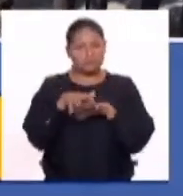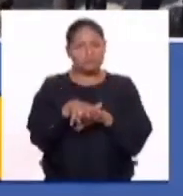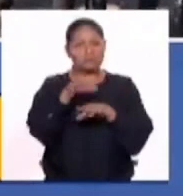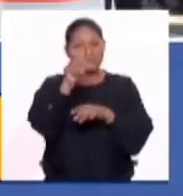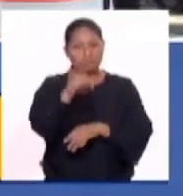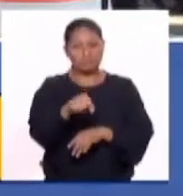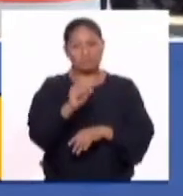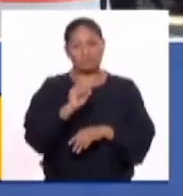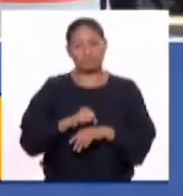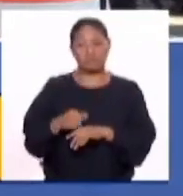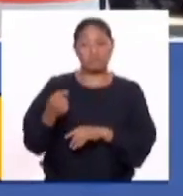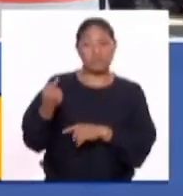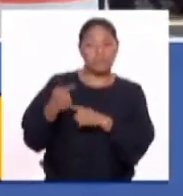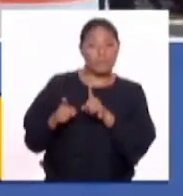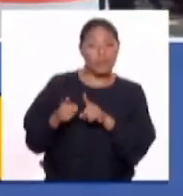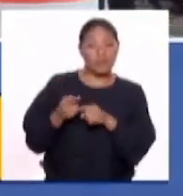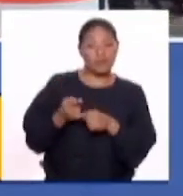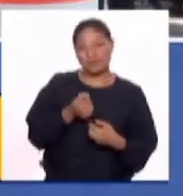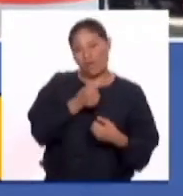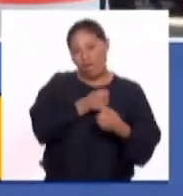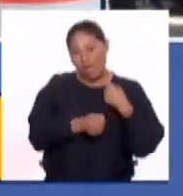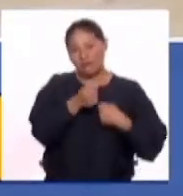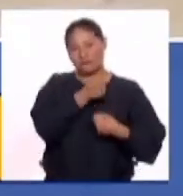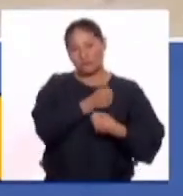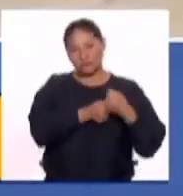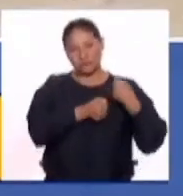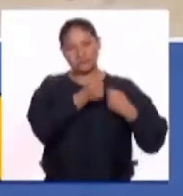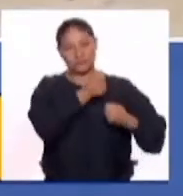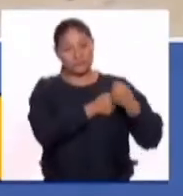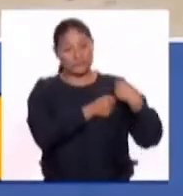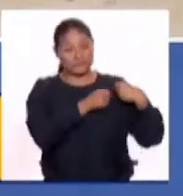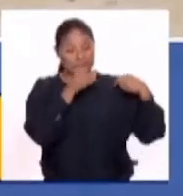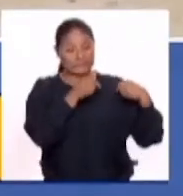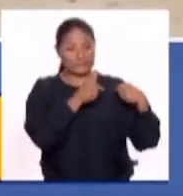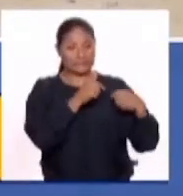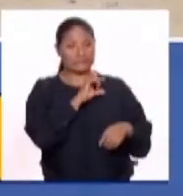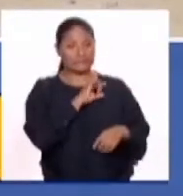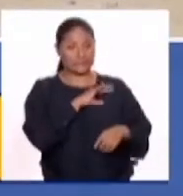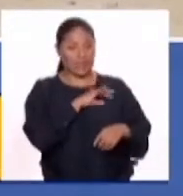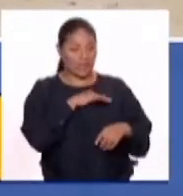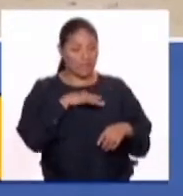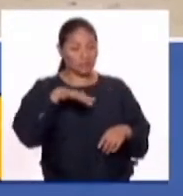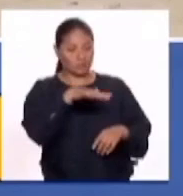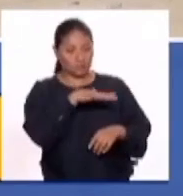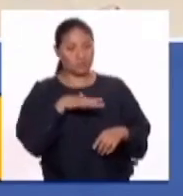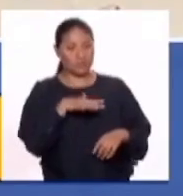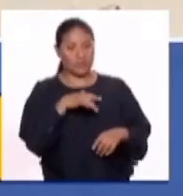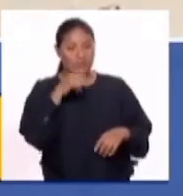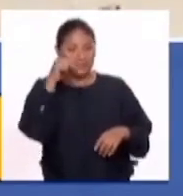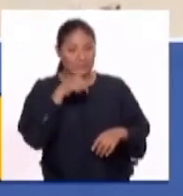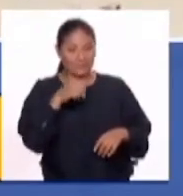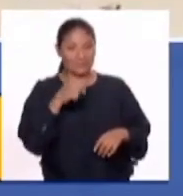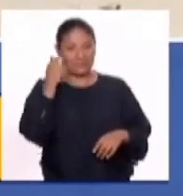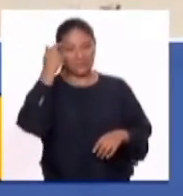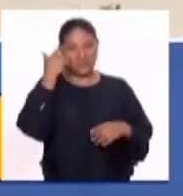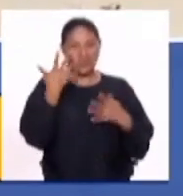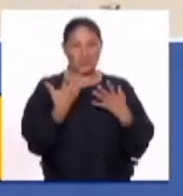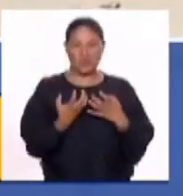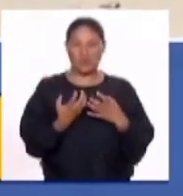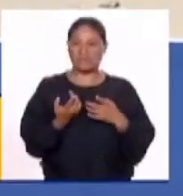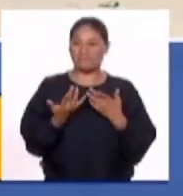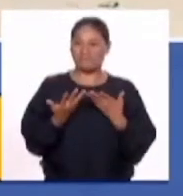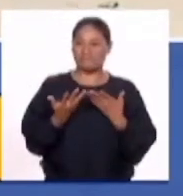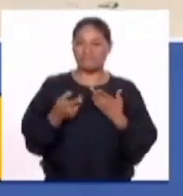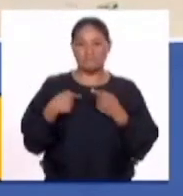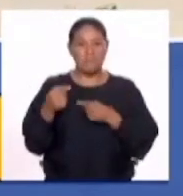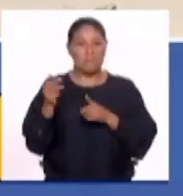ocurrido en los últimos años, y particularmente este en Chile, es que hay actos, se vieron